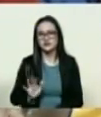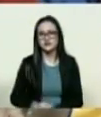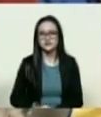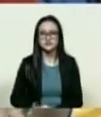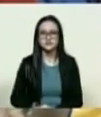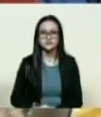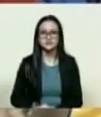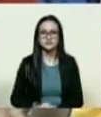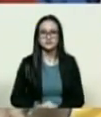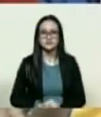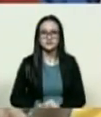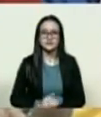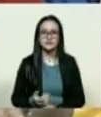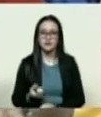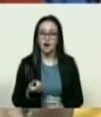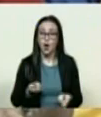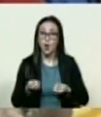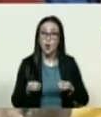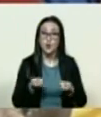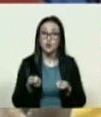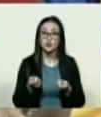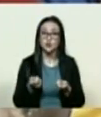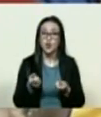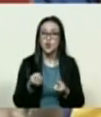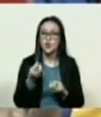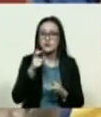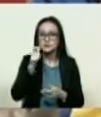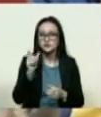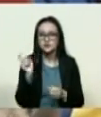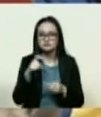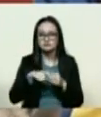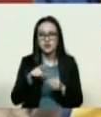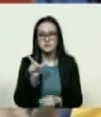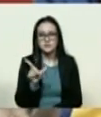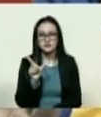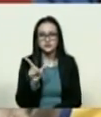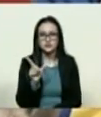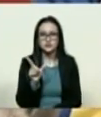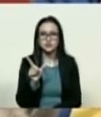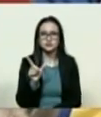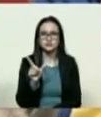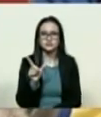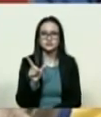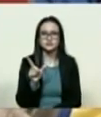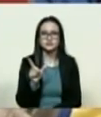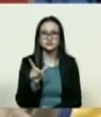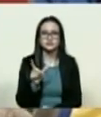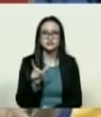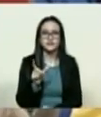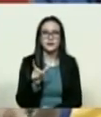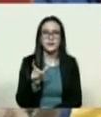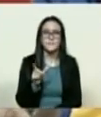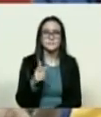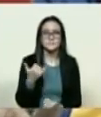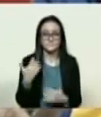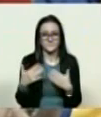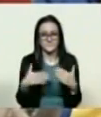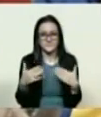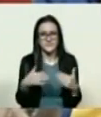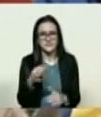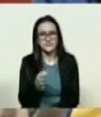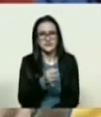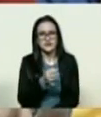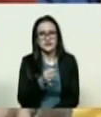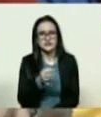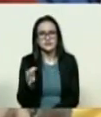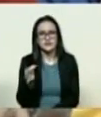garantizar un control de nuestra militancia, pero no solo el control, sino llevar números. Hemos ido perfeccionando esto con